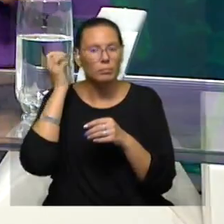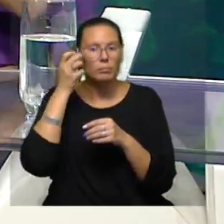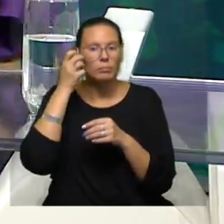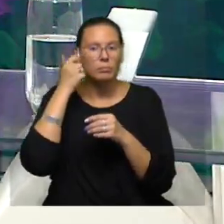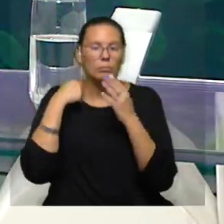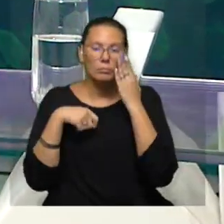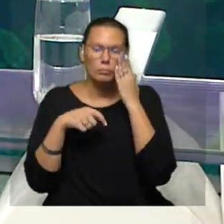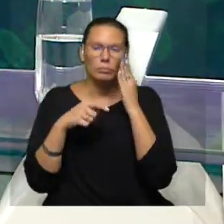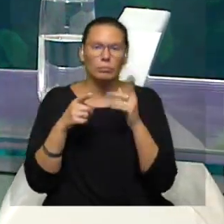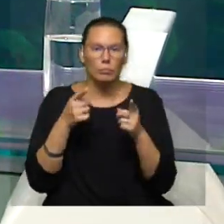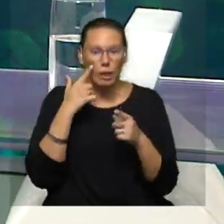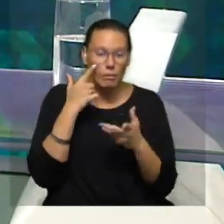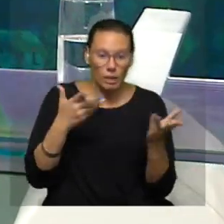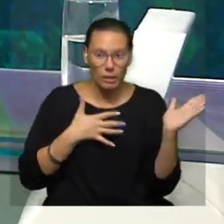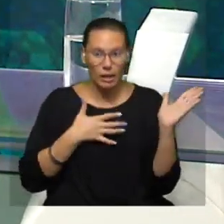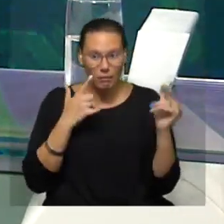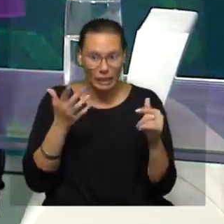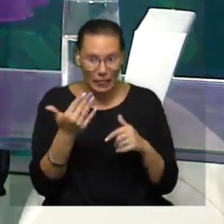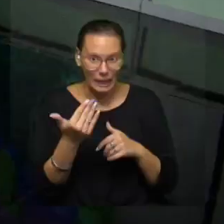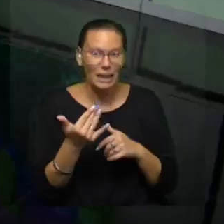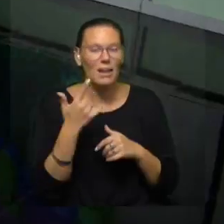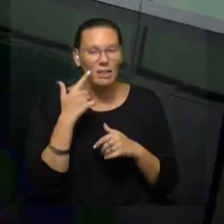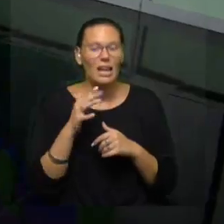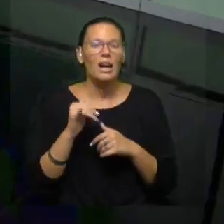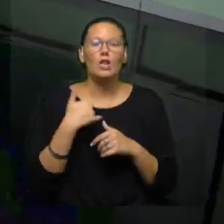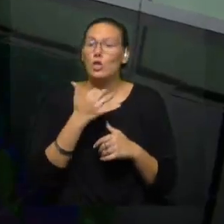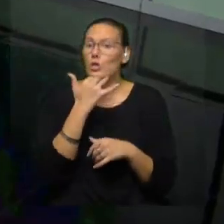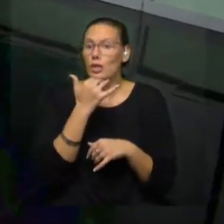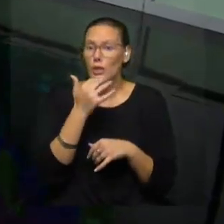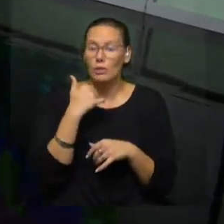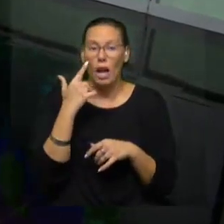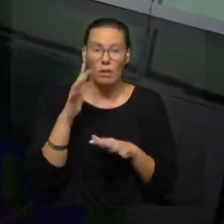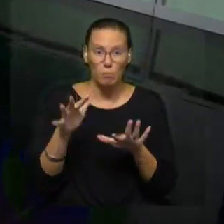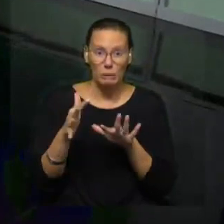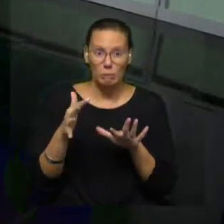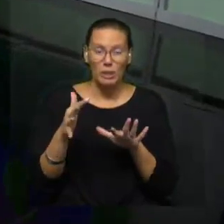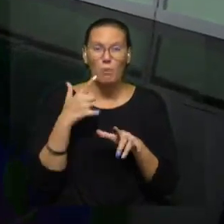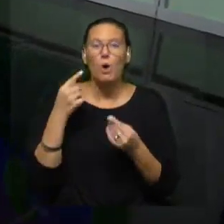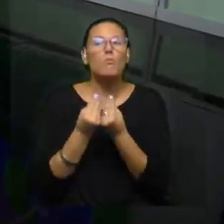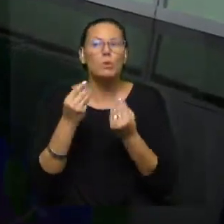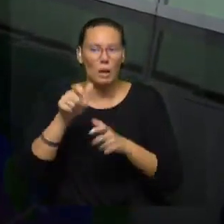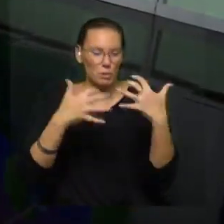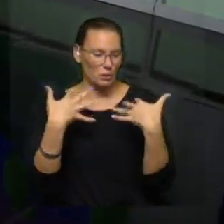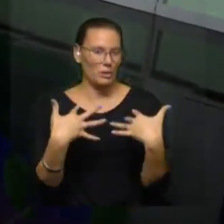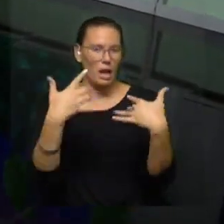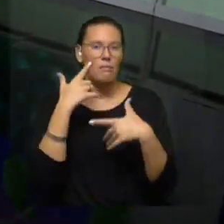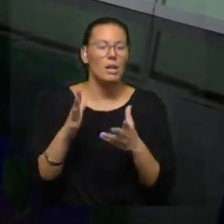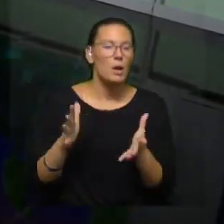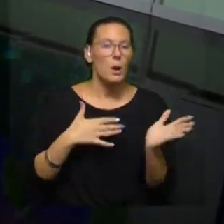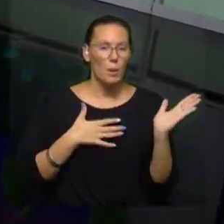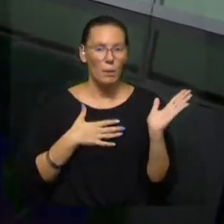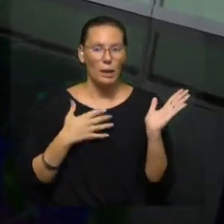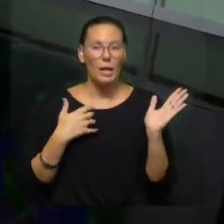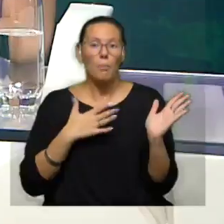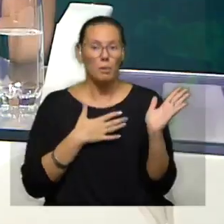¡Chapo! ¡Ay, hacete tus pasitos! ¡No, no sé! Es lo que, ¿mi teoría? Ahora no. Tiene que haber mucha gente. No, tus pasitos quería que Pero lo que pasa es que